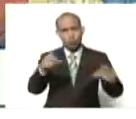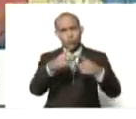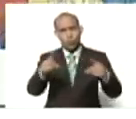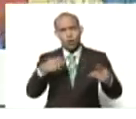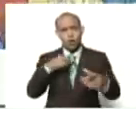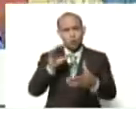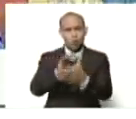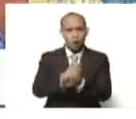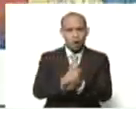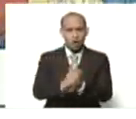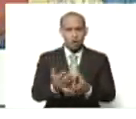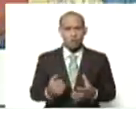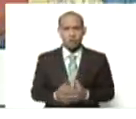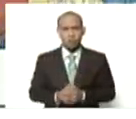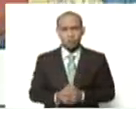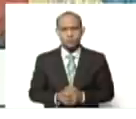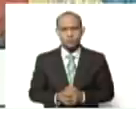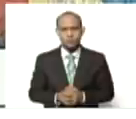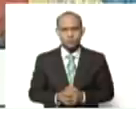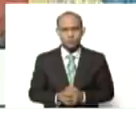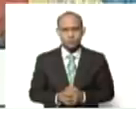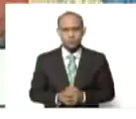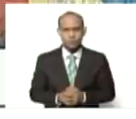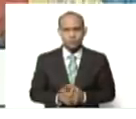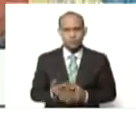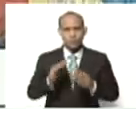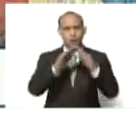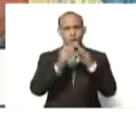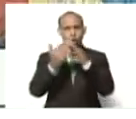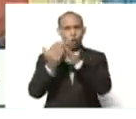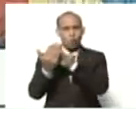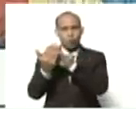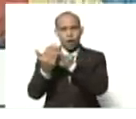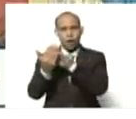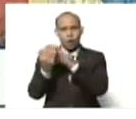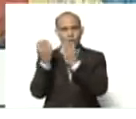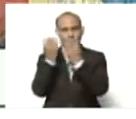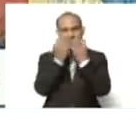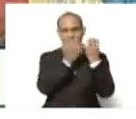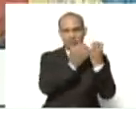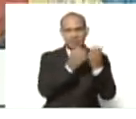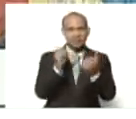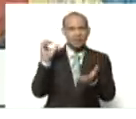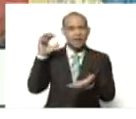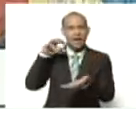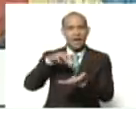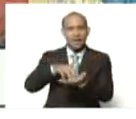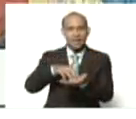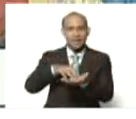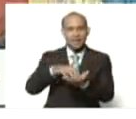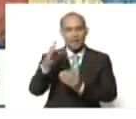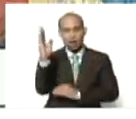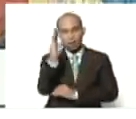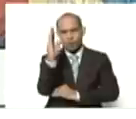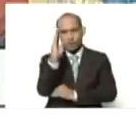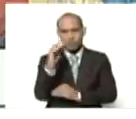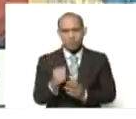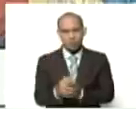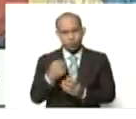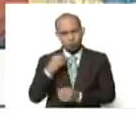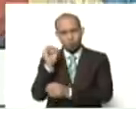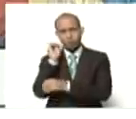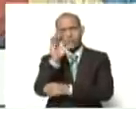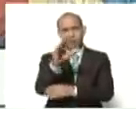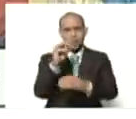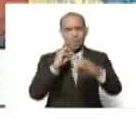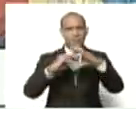amigos muy entrañables. La comuna del Maizal, allá en el estado Lara. Yo les envié un